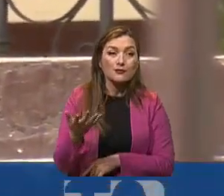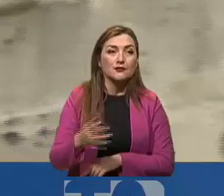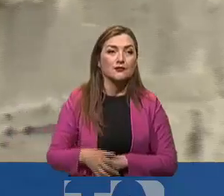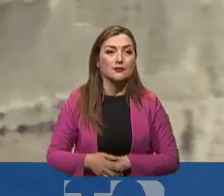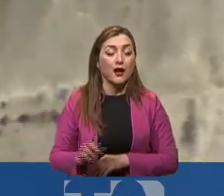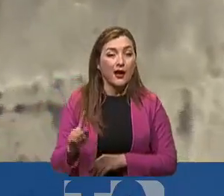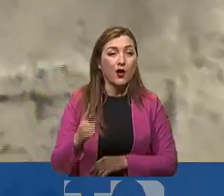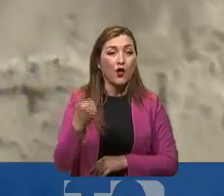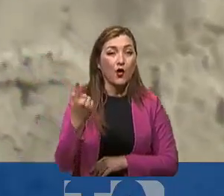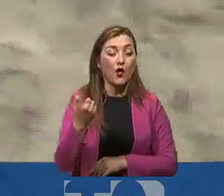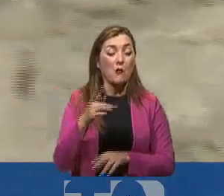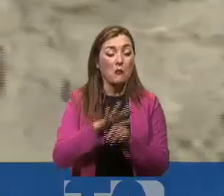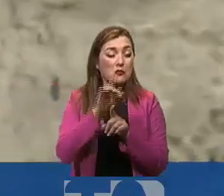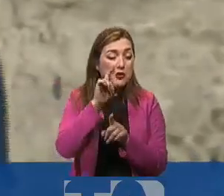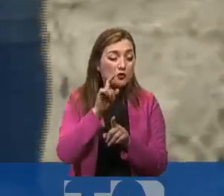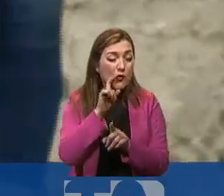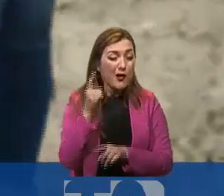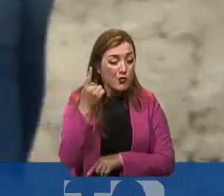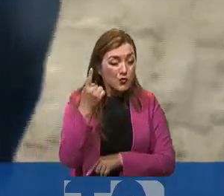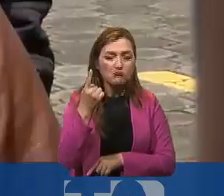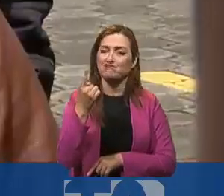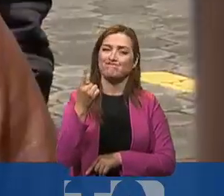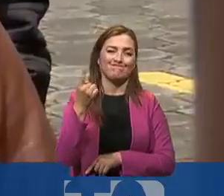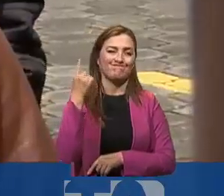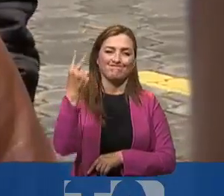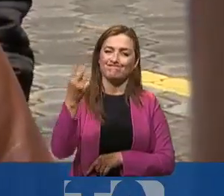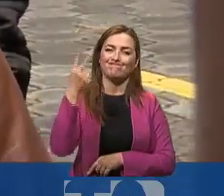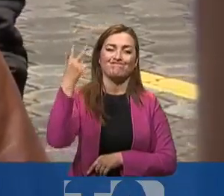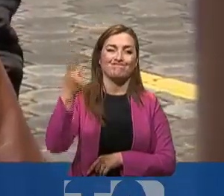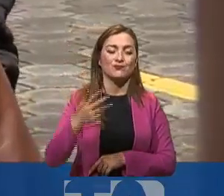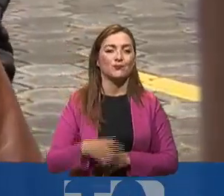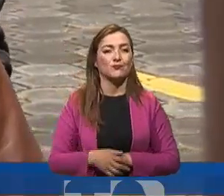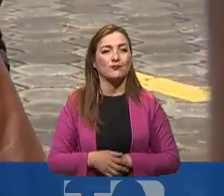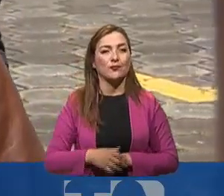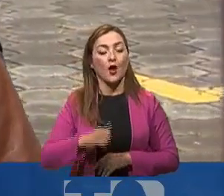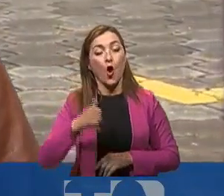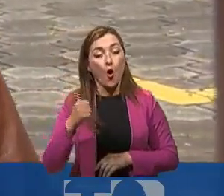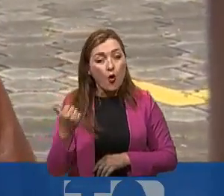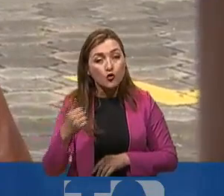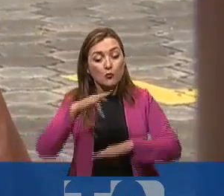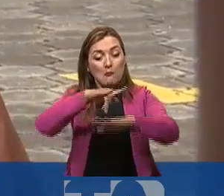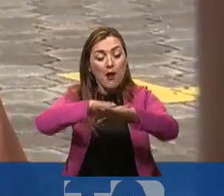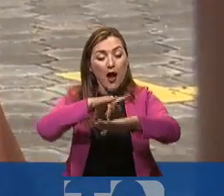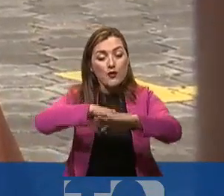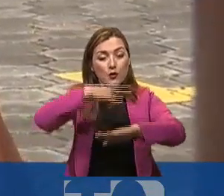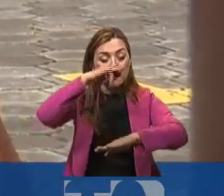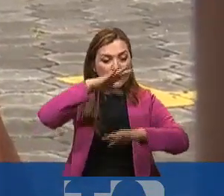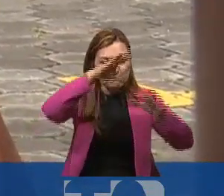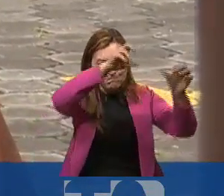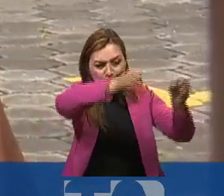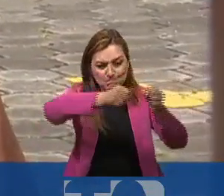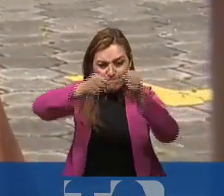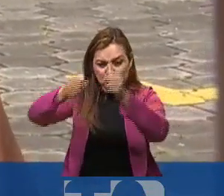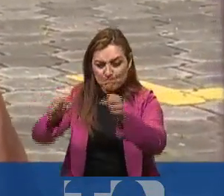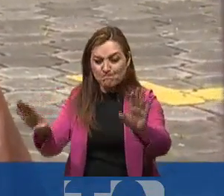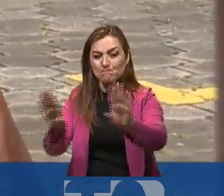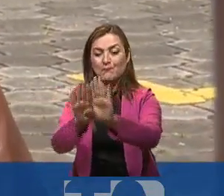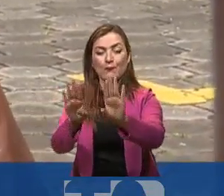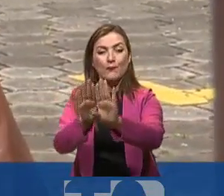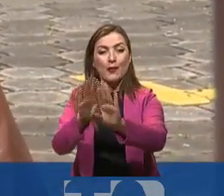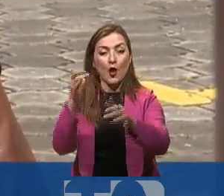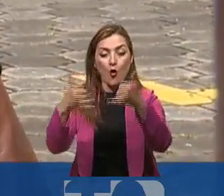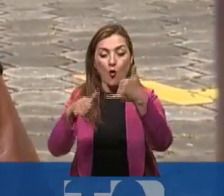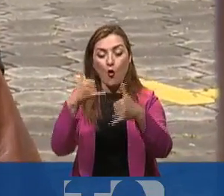no es el único caso de violencia sexual que se ha registrado. Que le habían hecho daño, le habían encerrado en el baño, le habían tratado de, no sé, de jugar